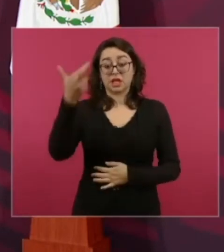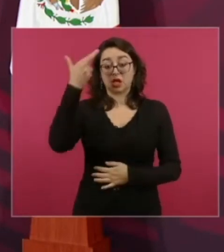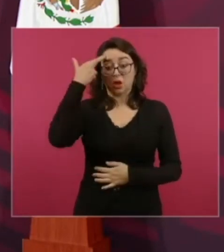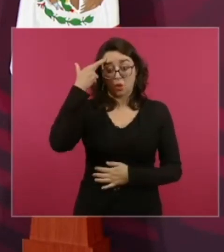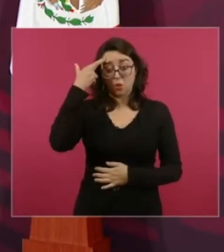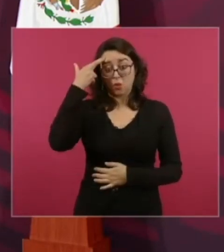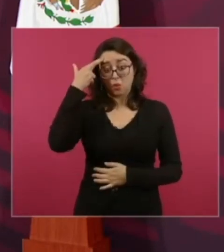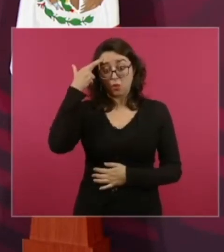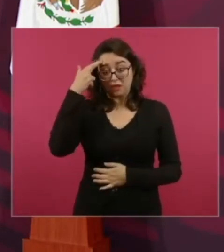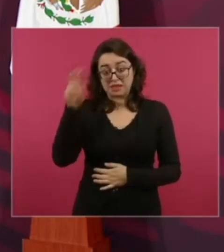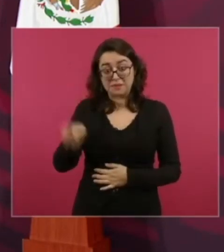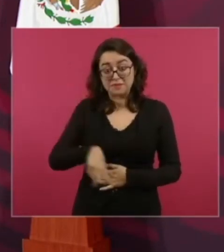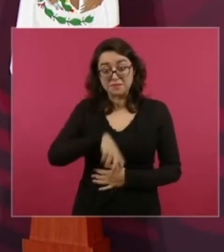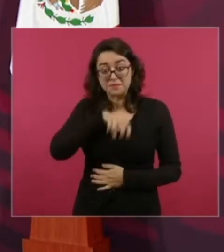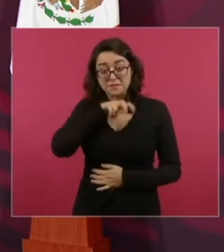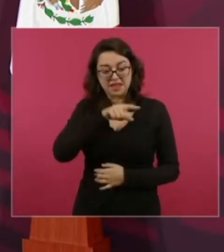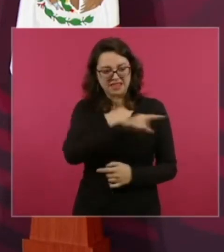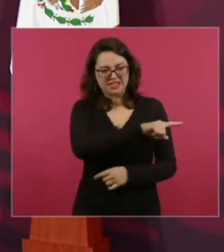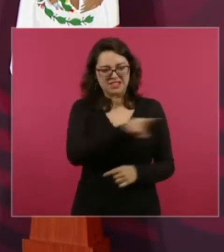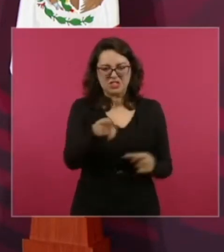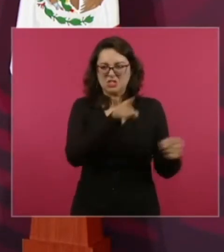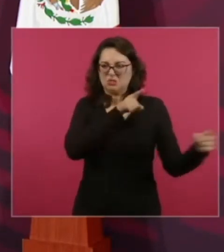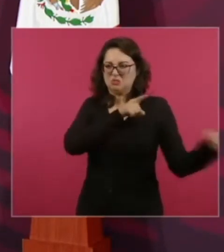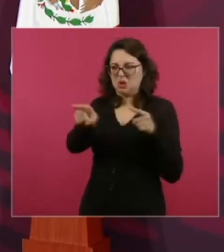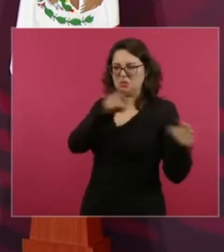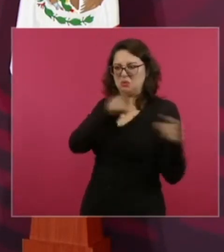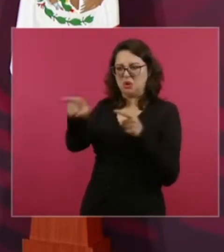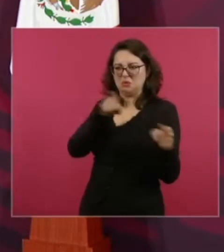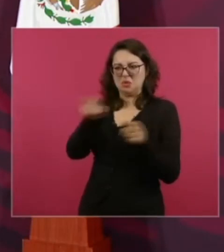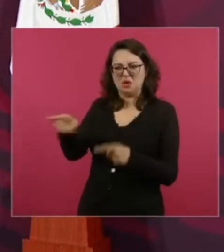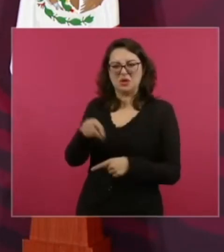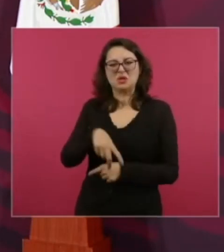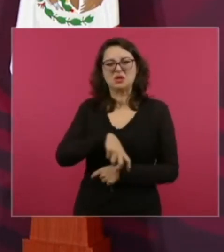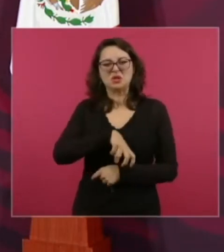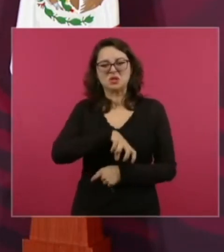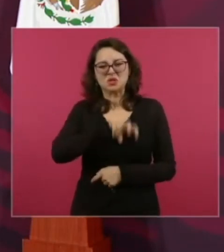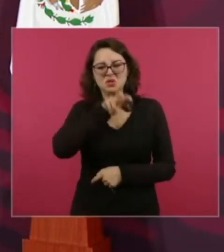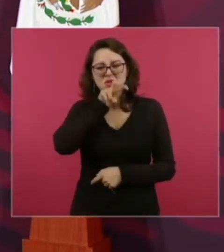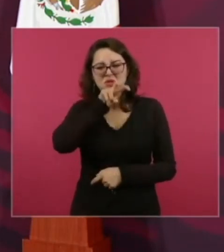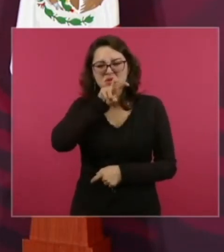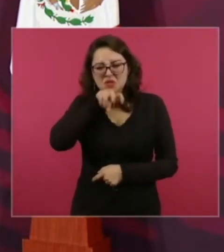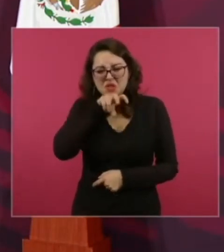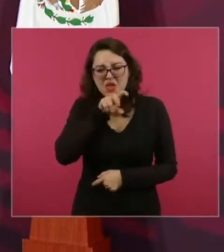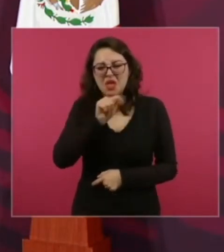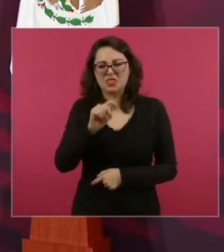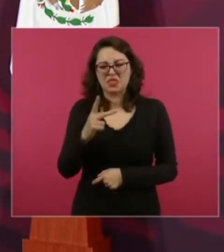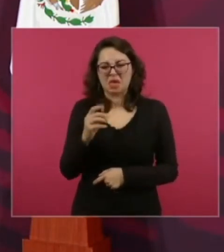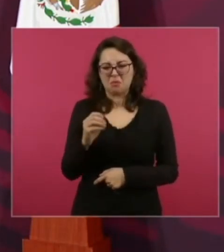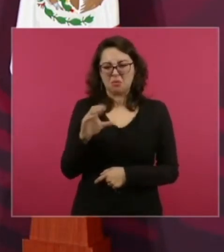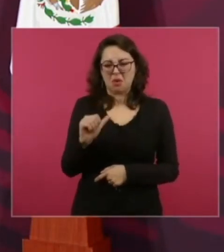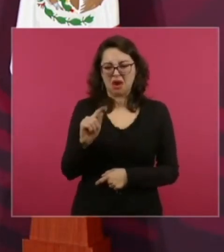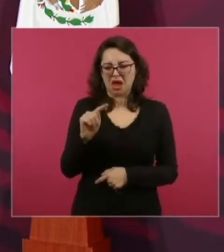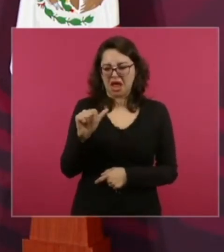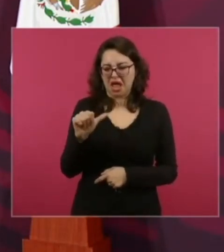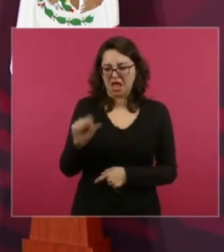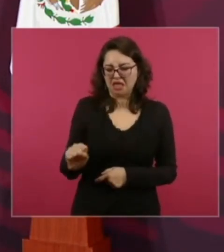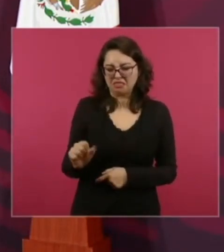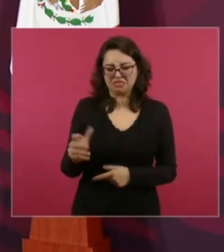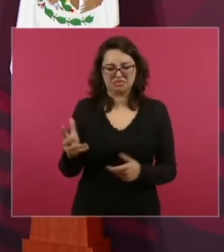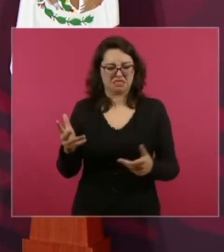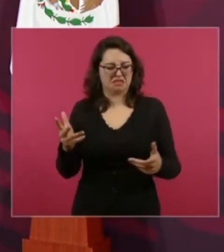Tepocatas, sí, con salinitas, ni al baño. Y cuando yo llegue,